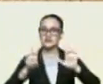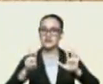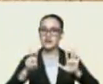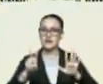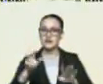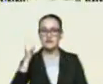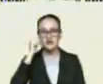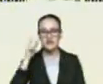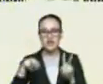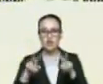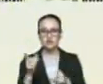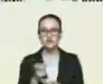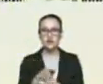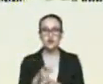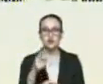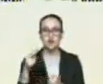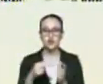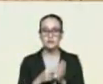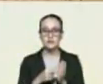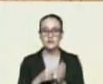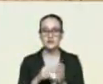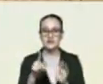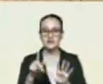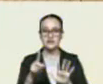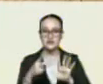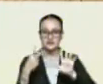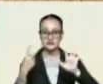6.327 de fecha 12 de agosto de